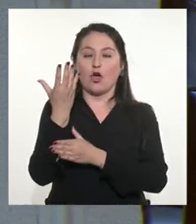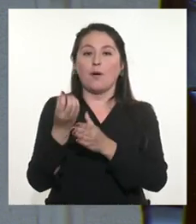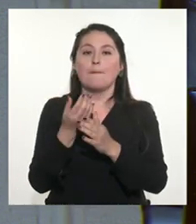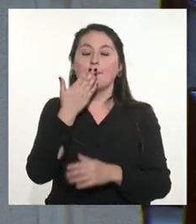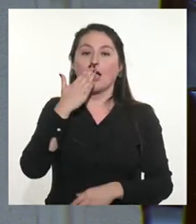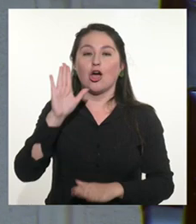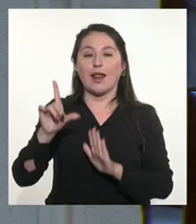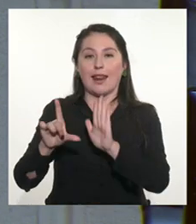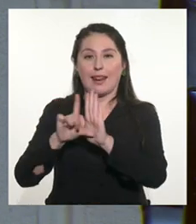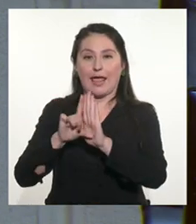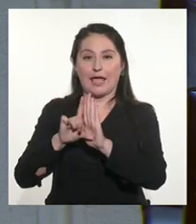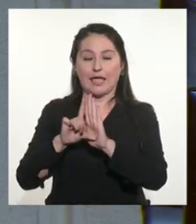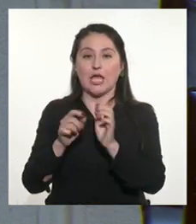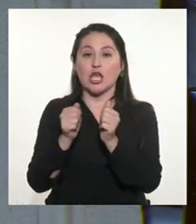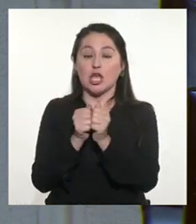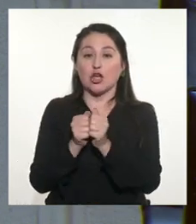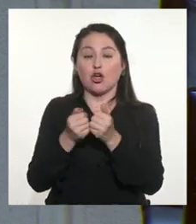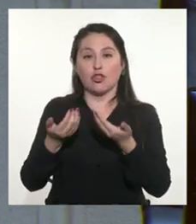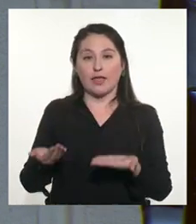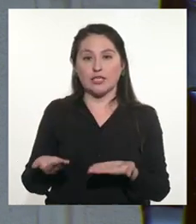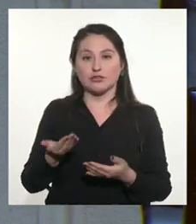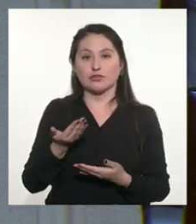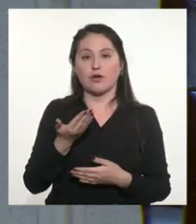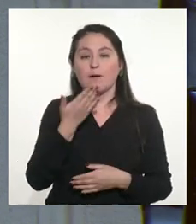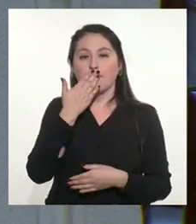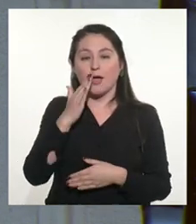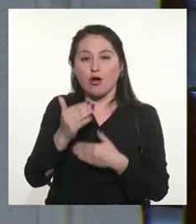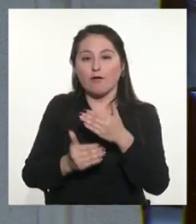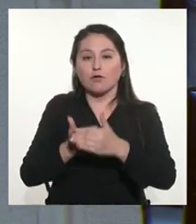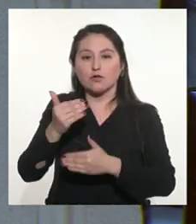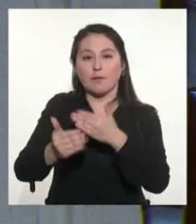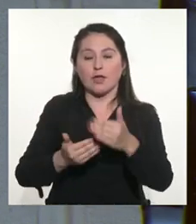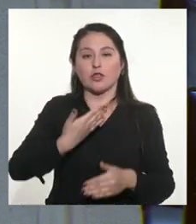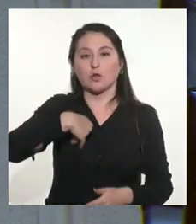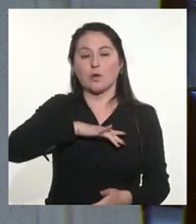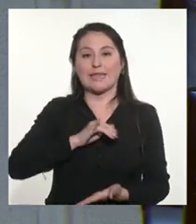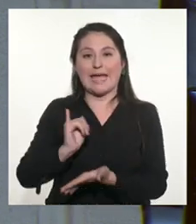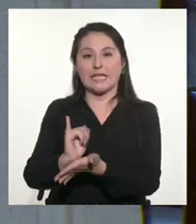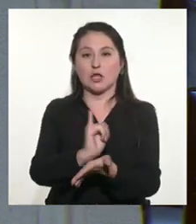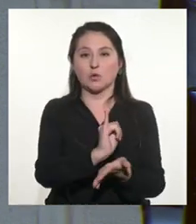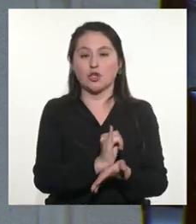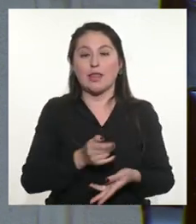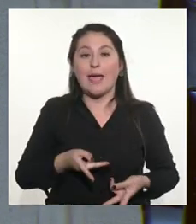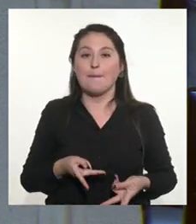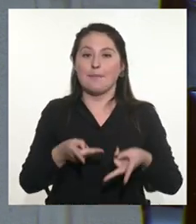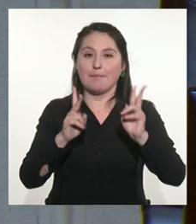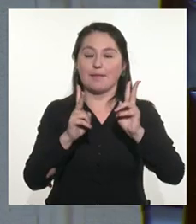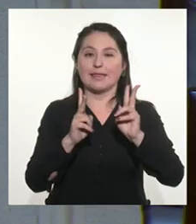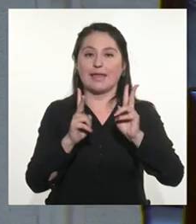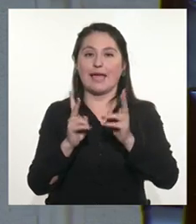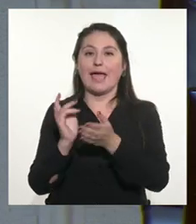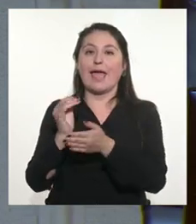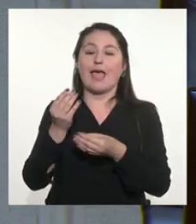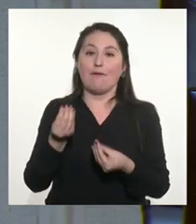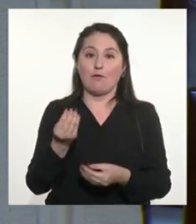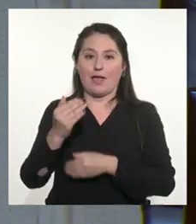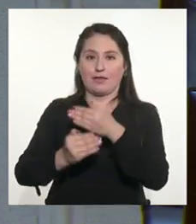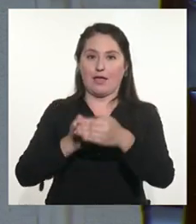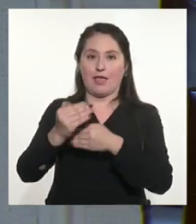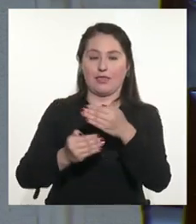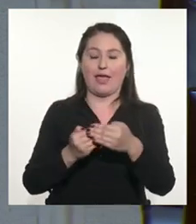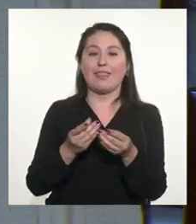y con eso y favorecer el buen funcionamiento nuestra institución es que lo que permite el buen funcionamiento de la democracia